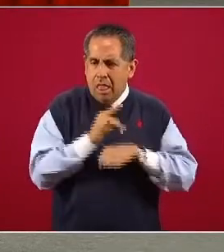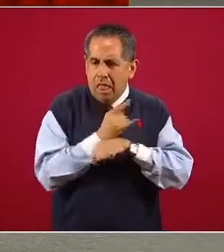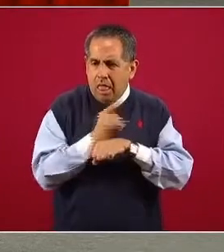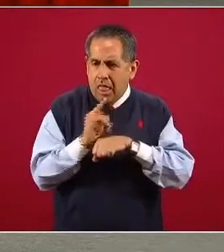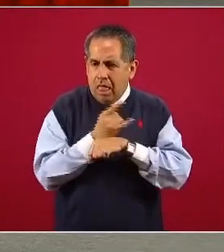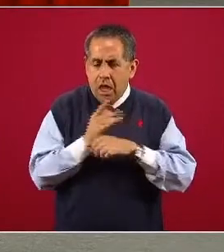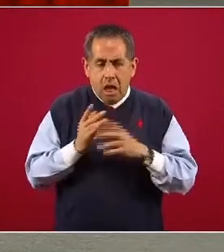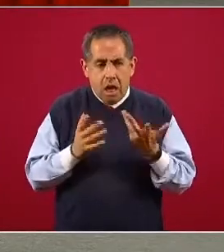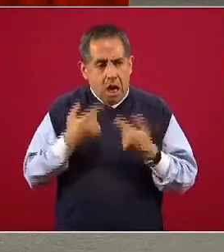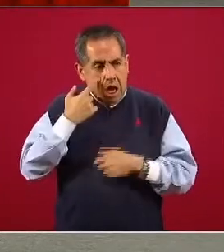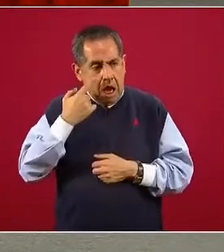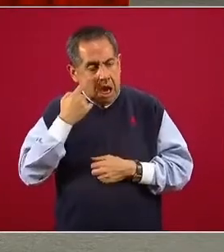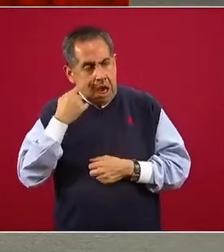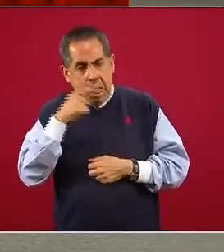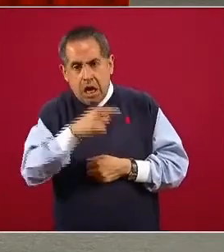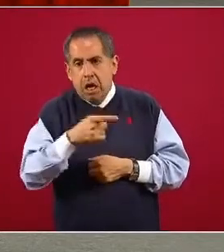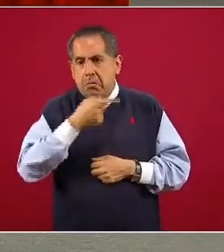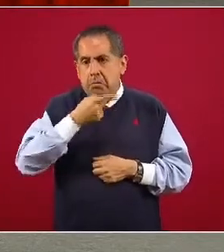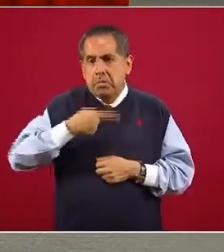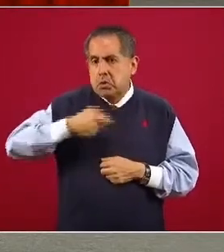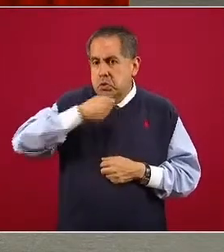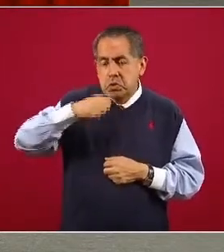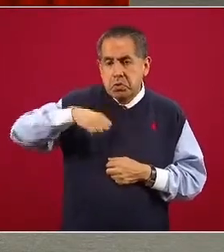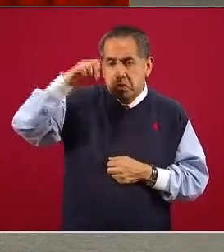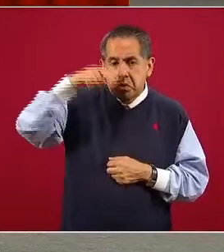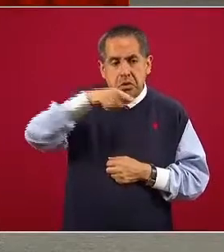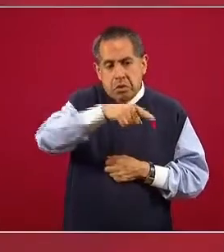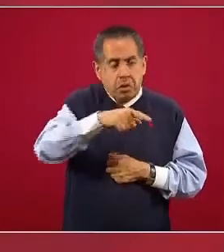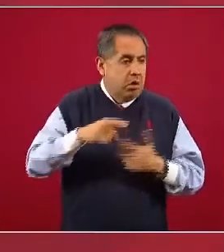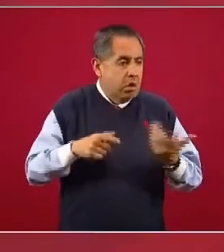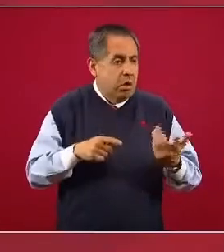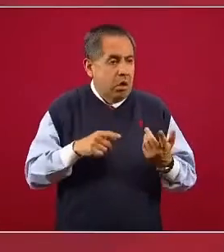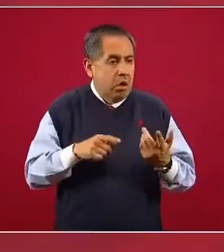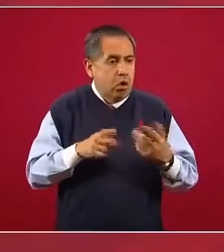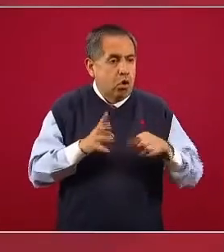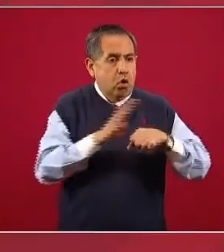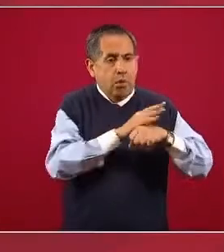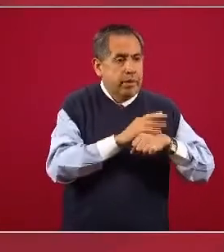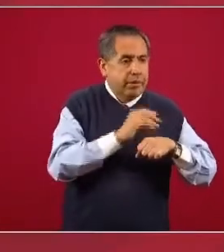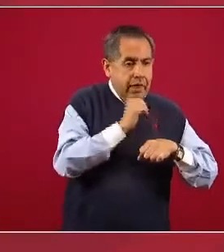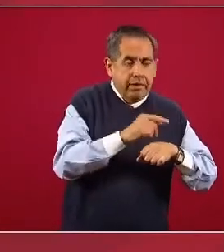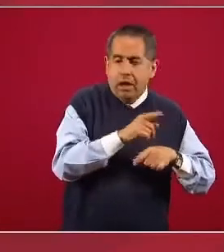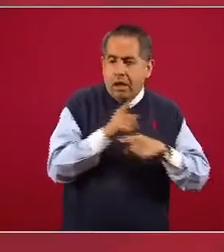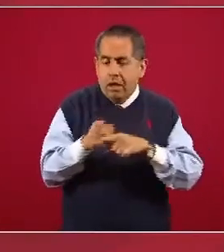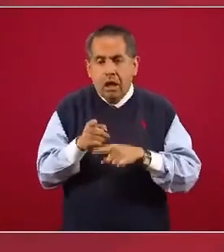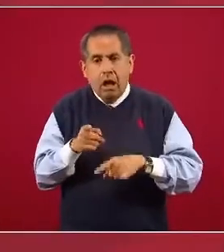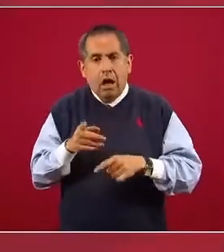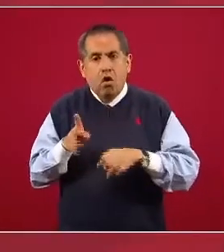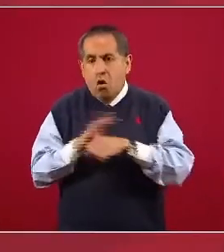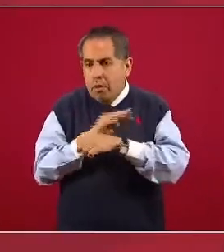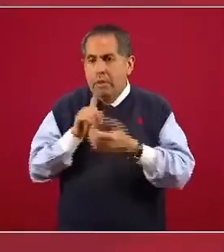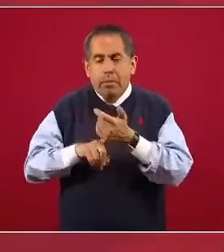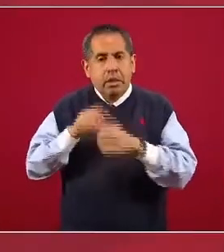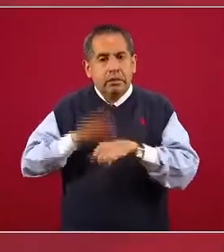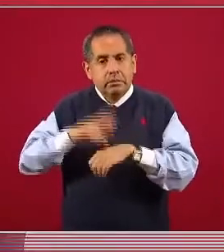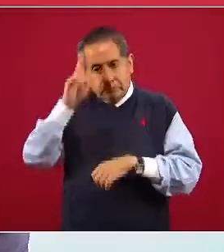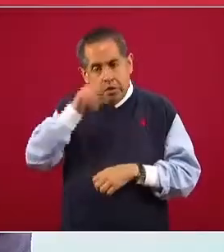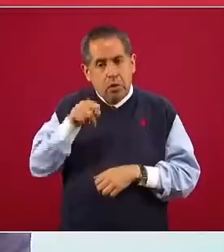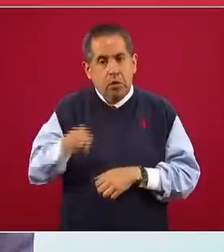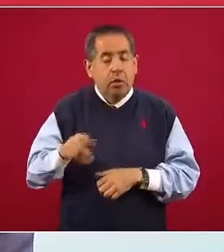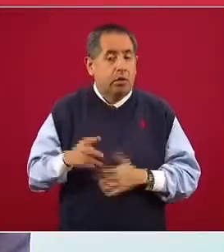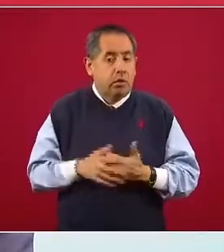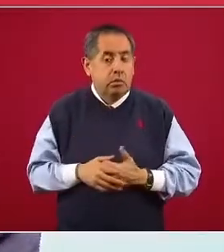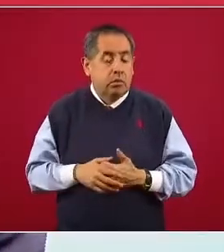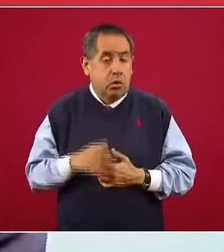son mayores en personas de edades equivalentes que no tuvieran COVID. Y uno de los mecanismos de